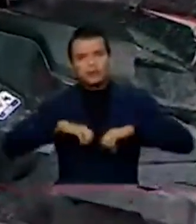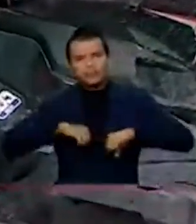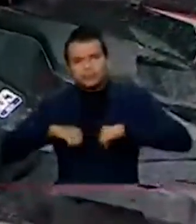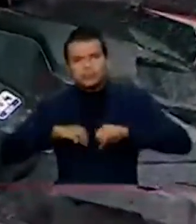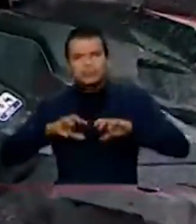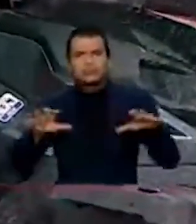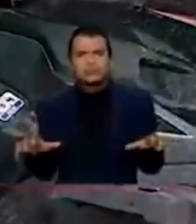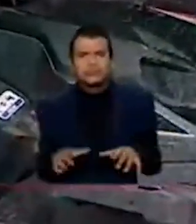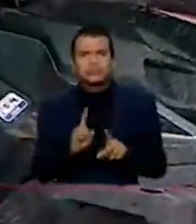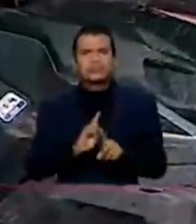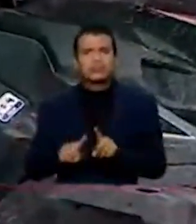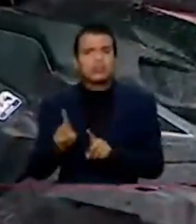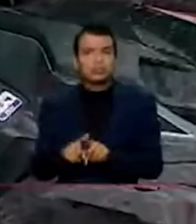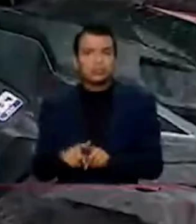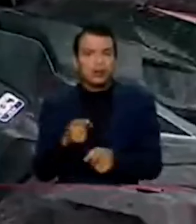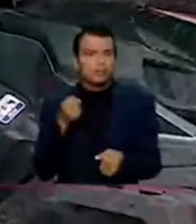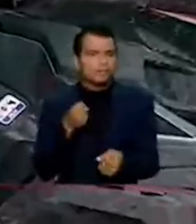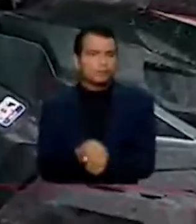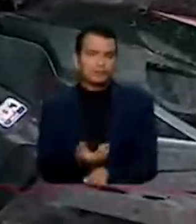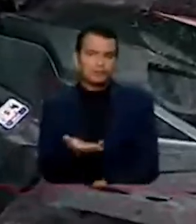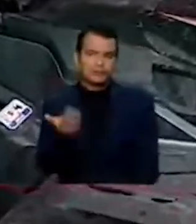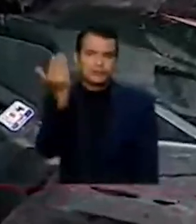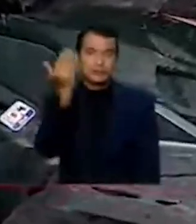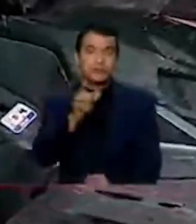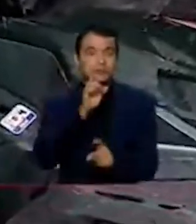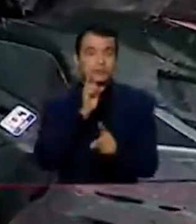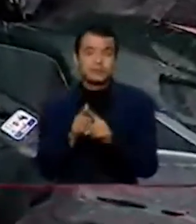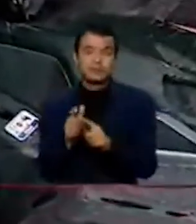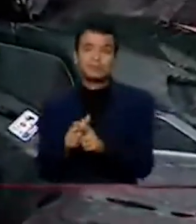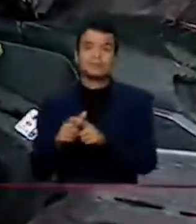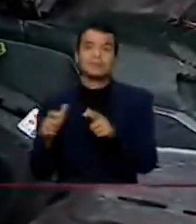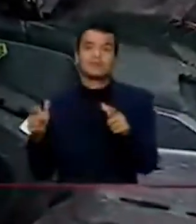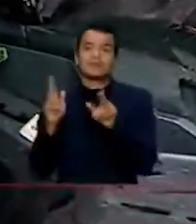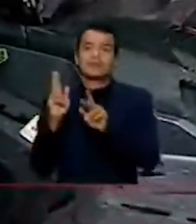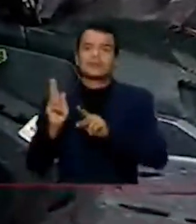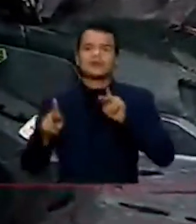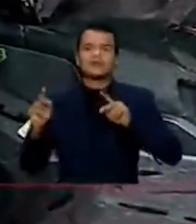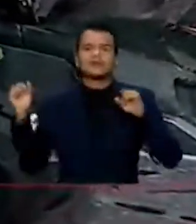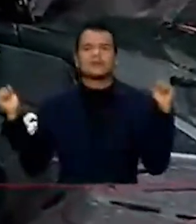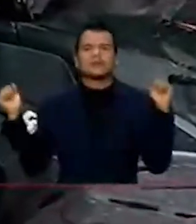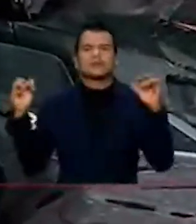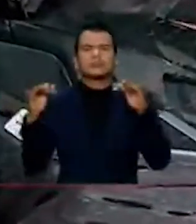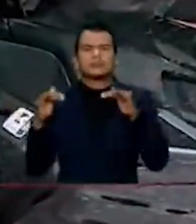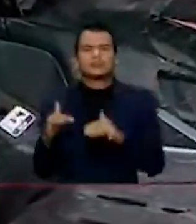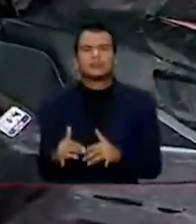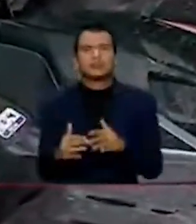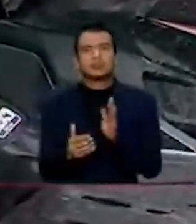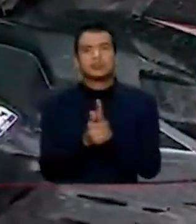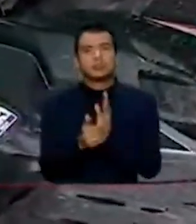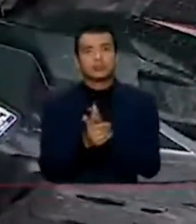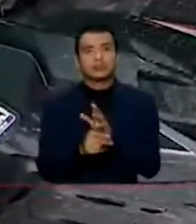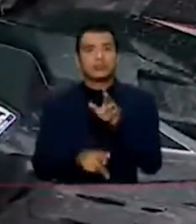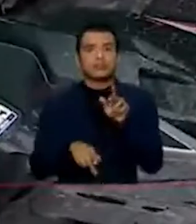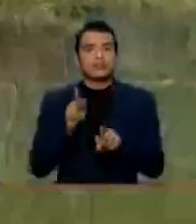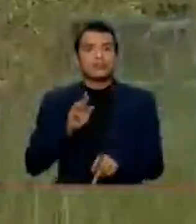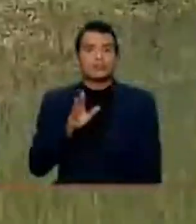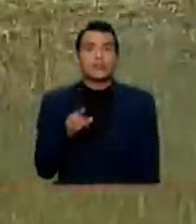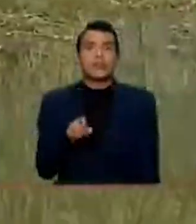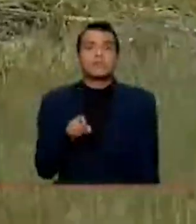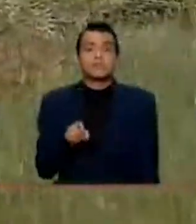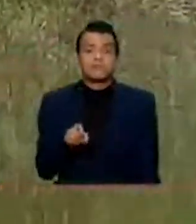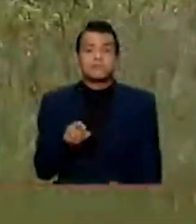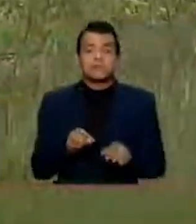que pueden traer y llamar tanta gente, tantas diferentes personas de diferentes